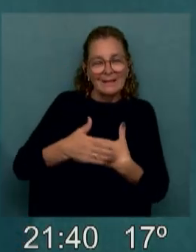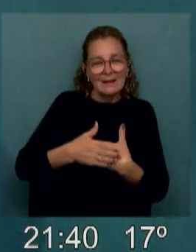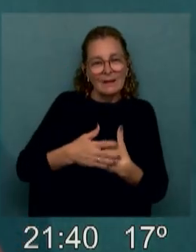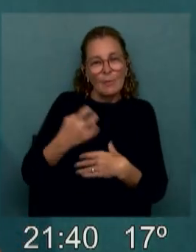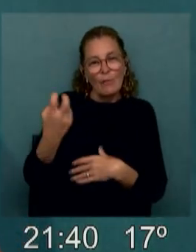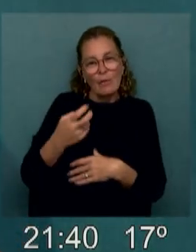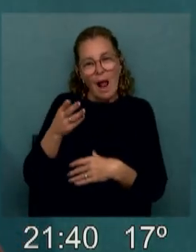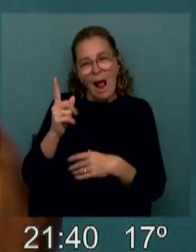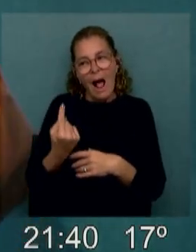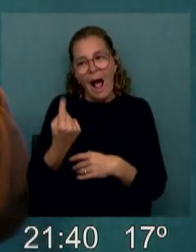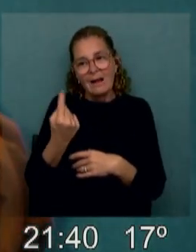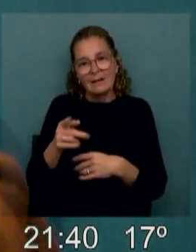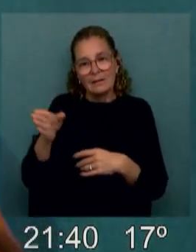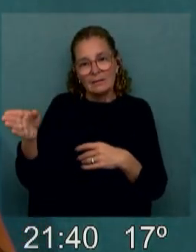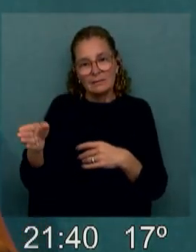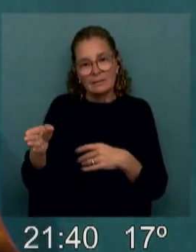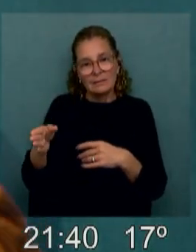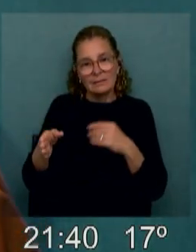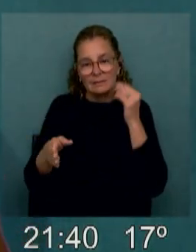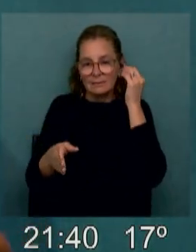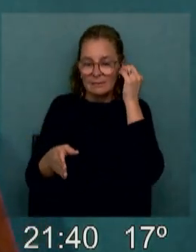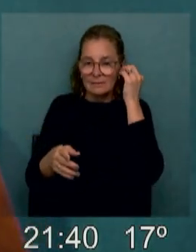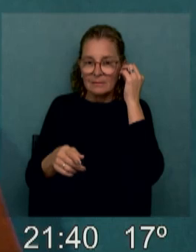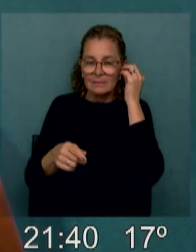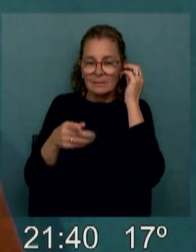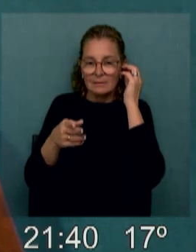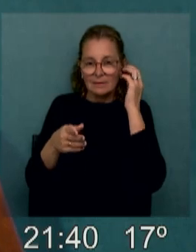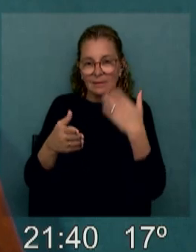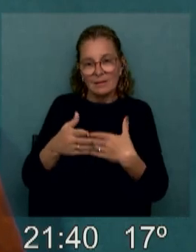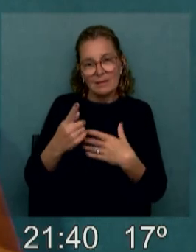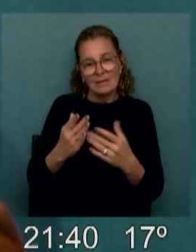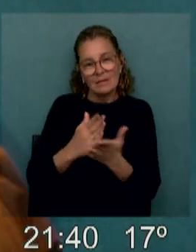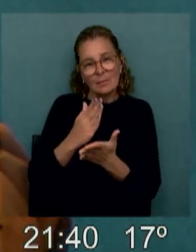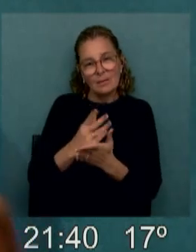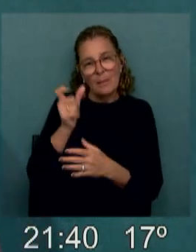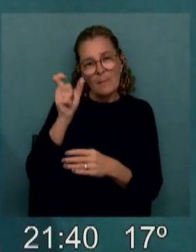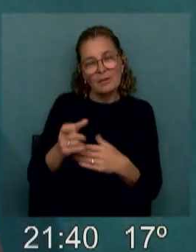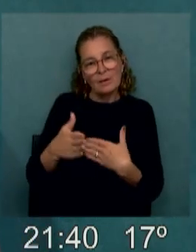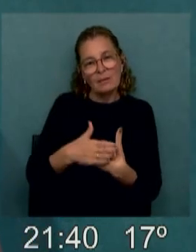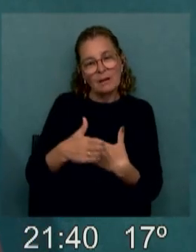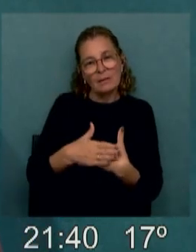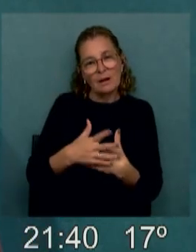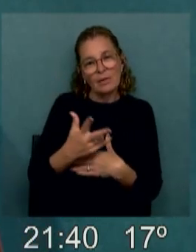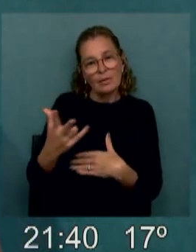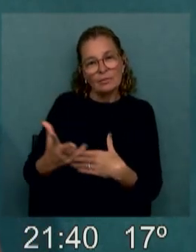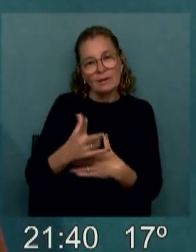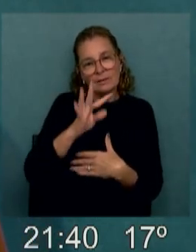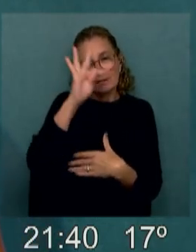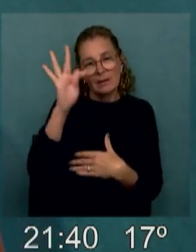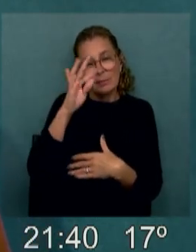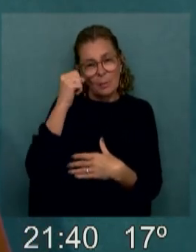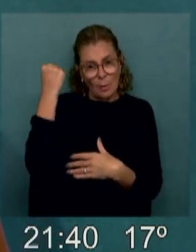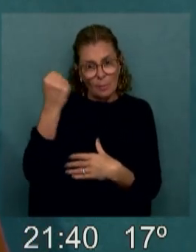a buscar a alguien porque era Villeberta o porque no sé qué. Siempre es... La forma, o sea, parte cualquiera de ellos son técnicamente